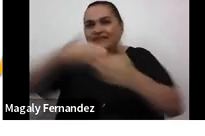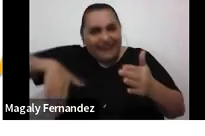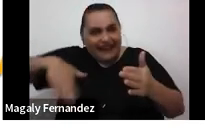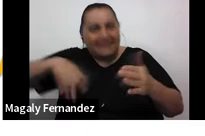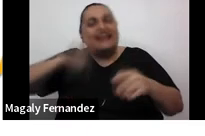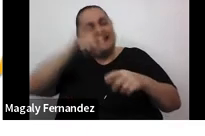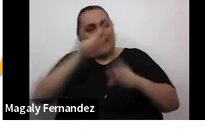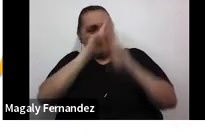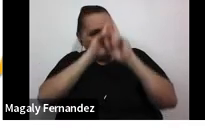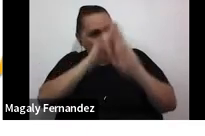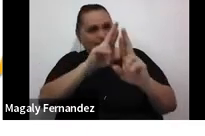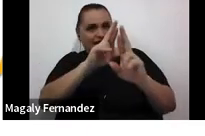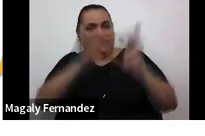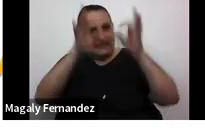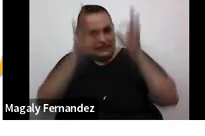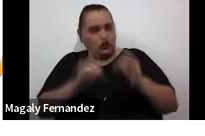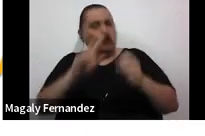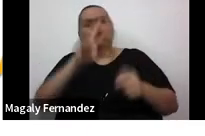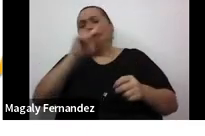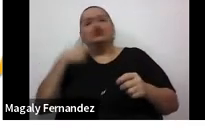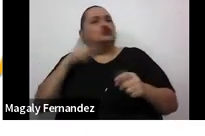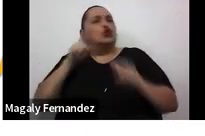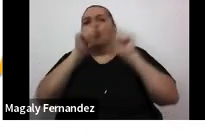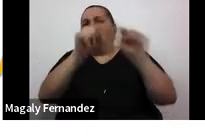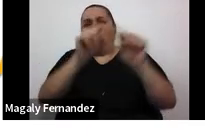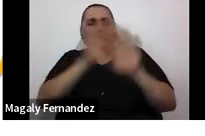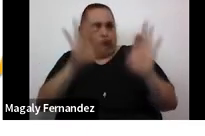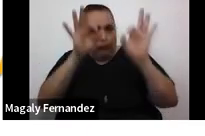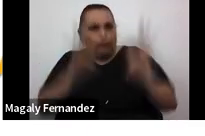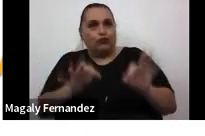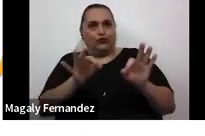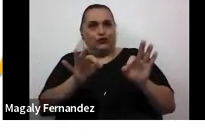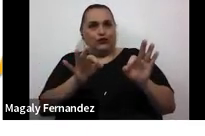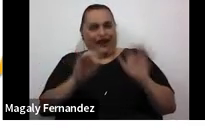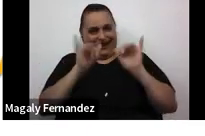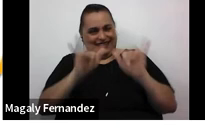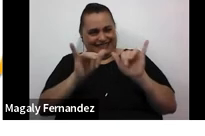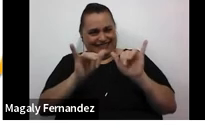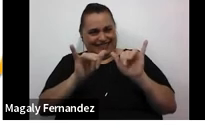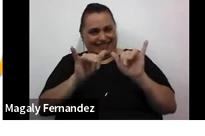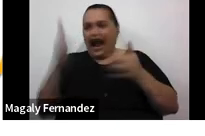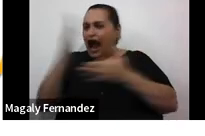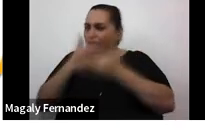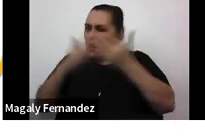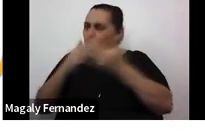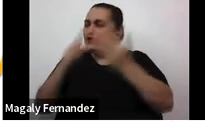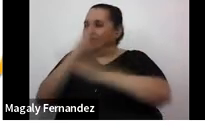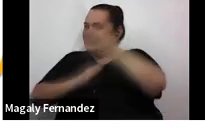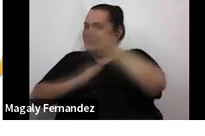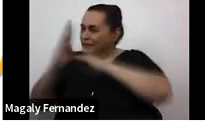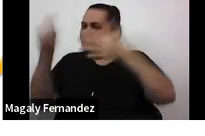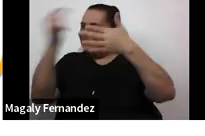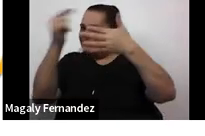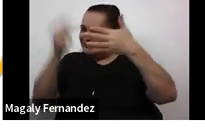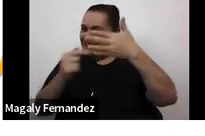no no voy a llegar no no lo voy a hacer sin ofendernos y esto sobre todo con algunas discapacidades sobre todo